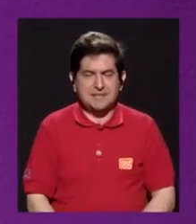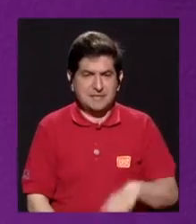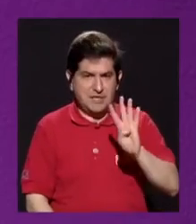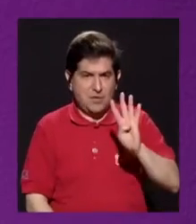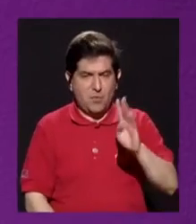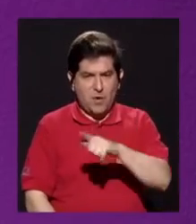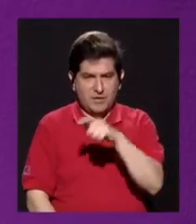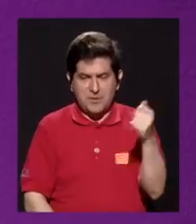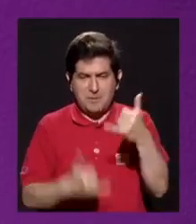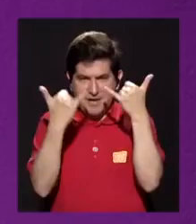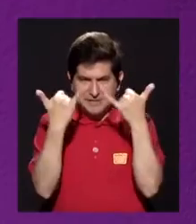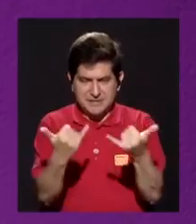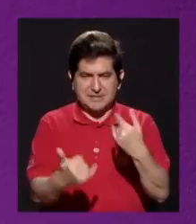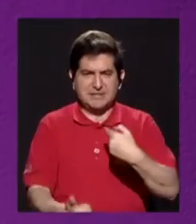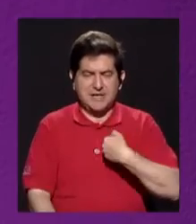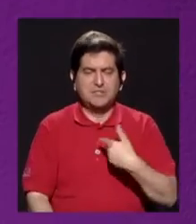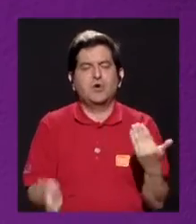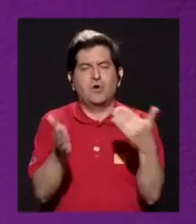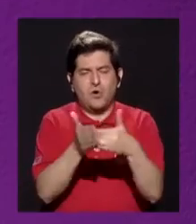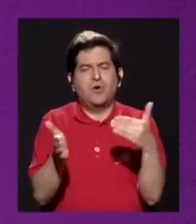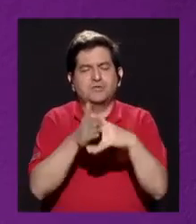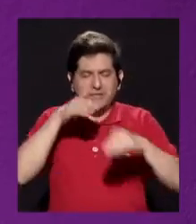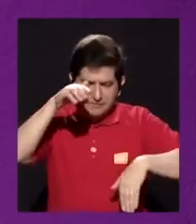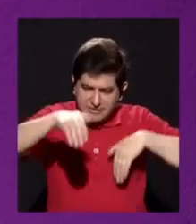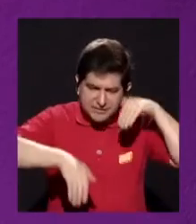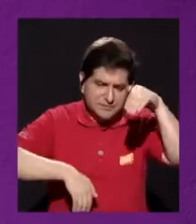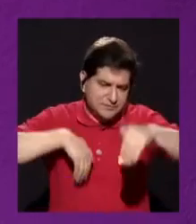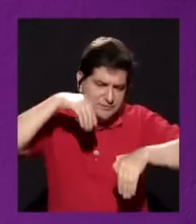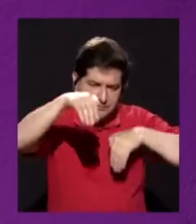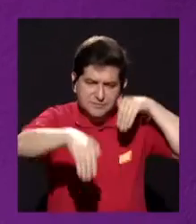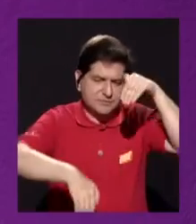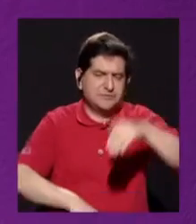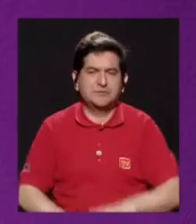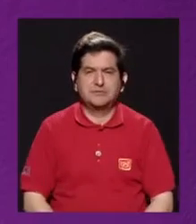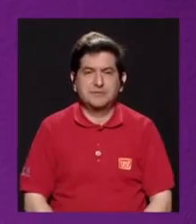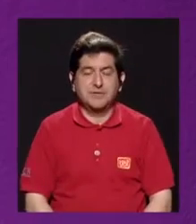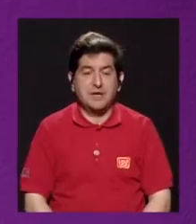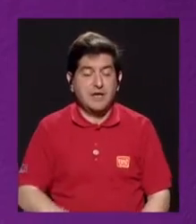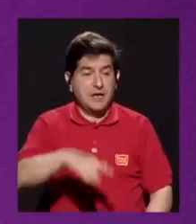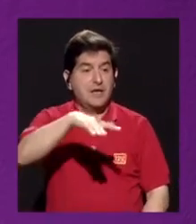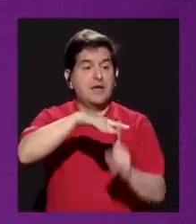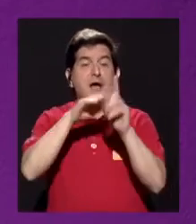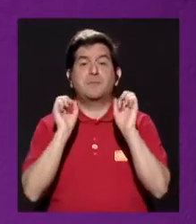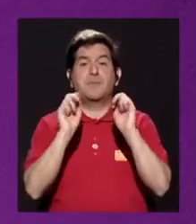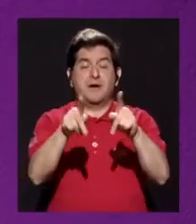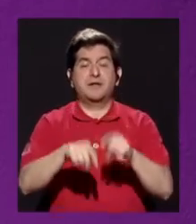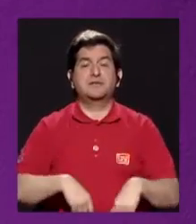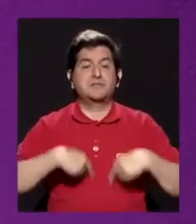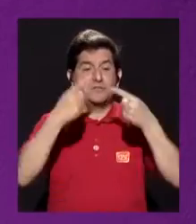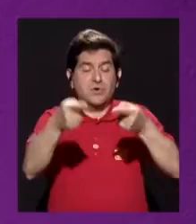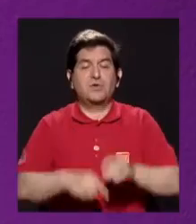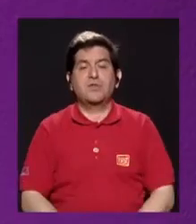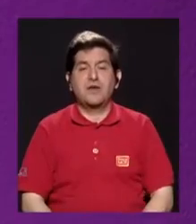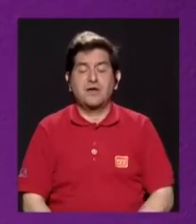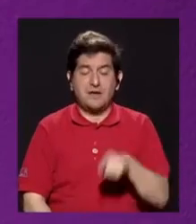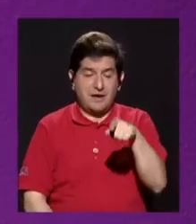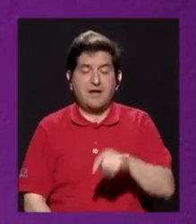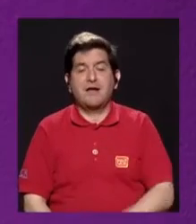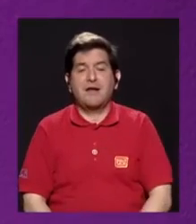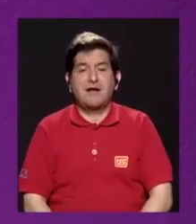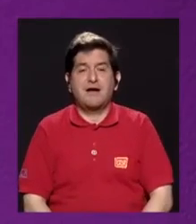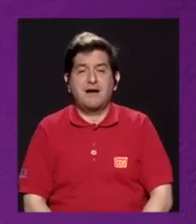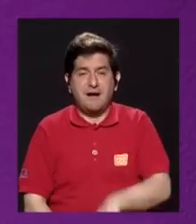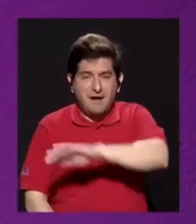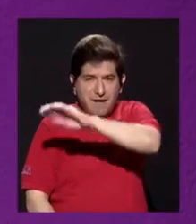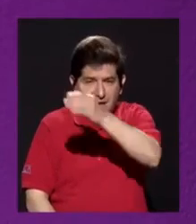4 meses que estoy yendo a otra vez a nadar. Y se presentó la oportunidad de ir a aguas abiertas. Entonces, yo